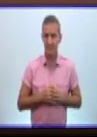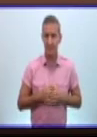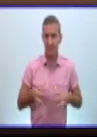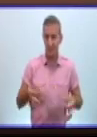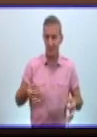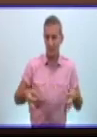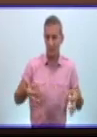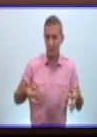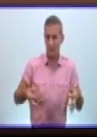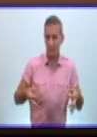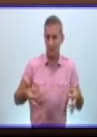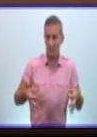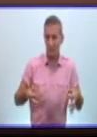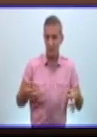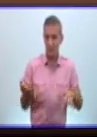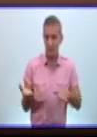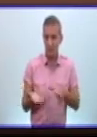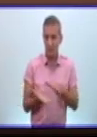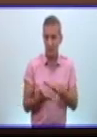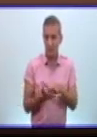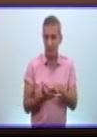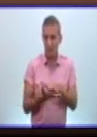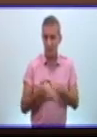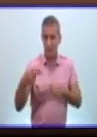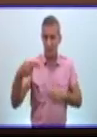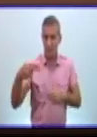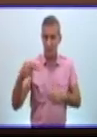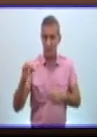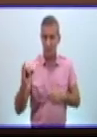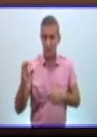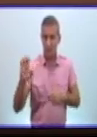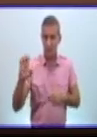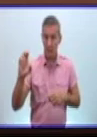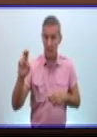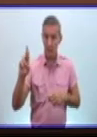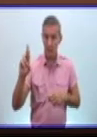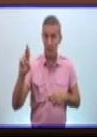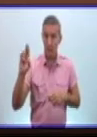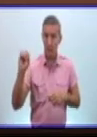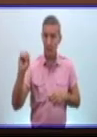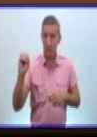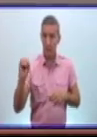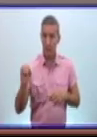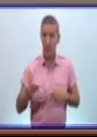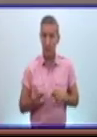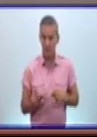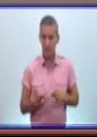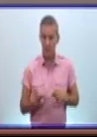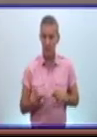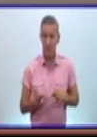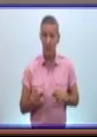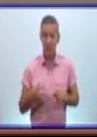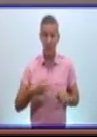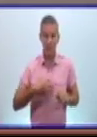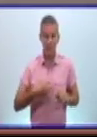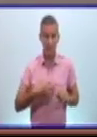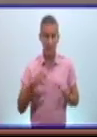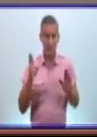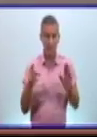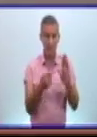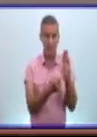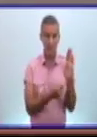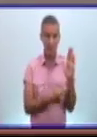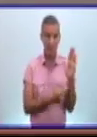¿qué ha ocurrido con el hierro? El hierro conserva sus propiedades magnéticas en una mezcla, es decir, que en las